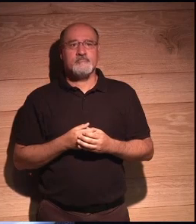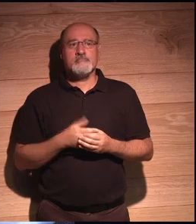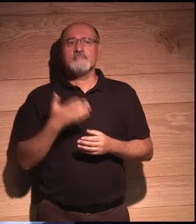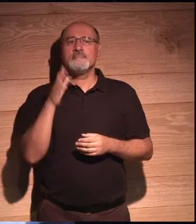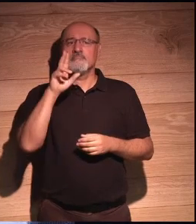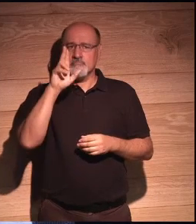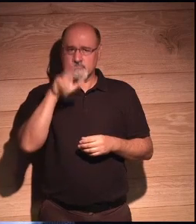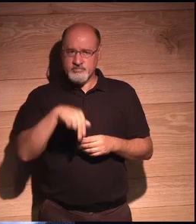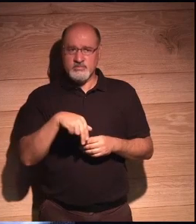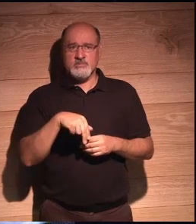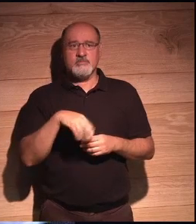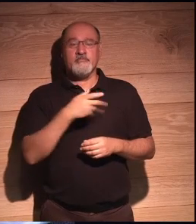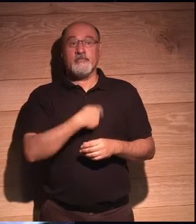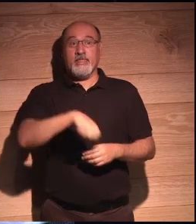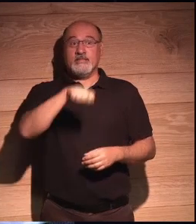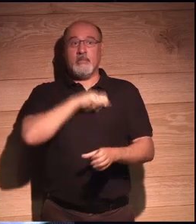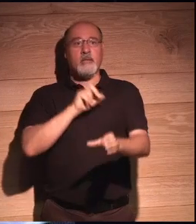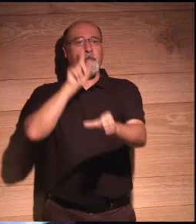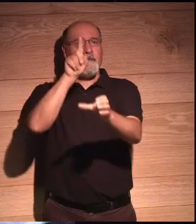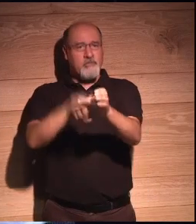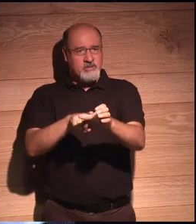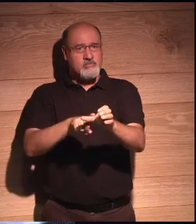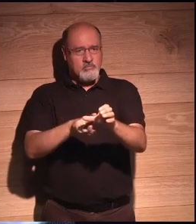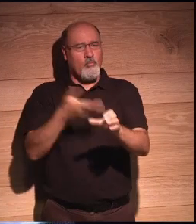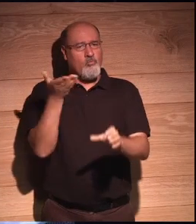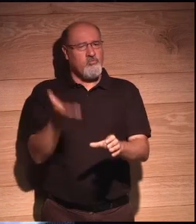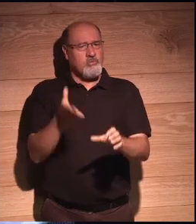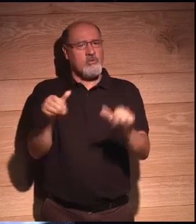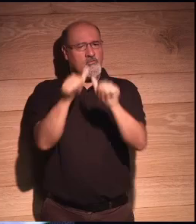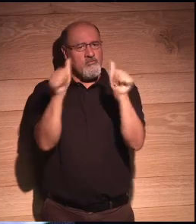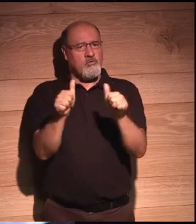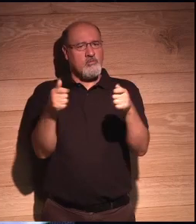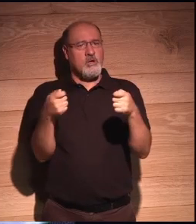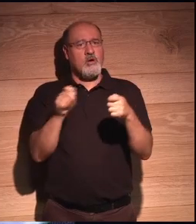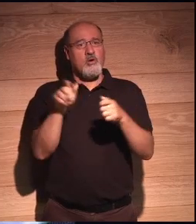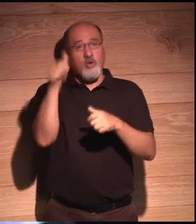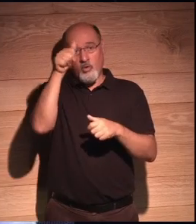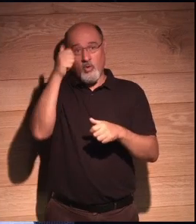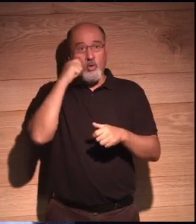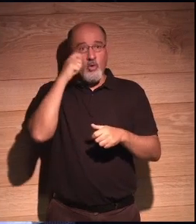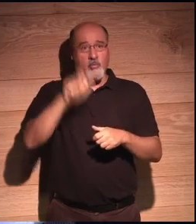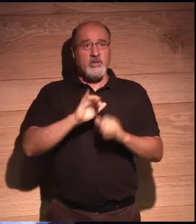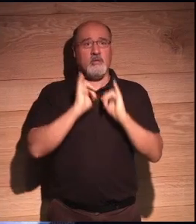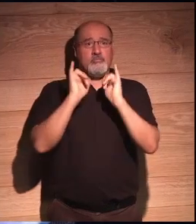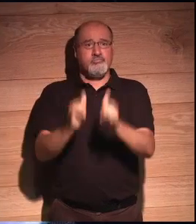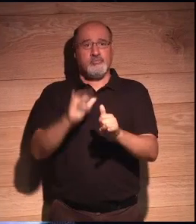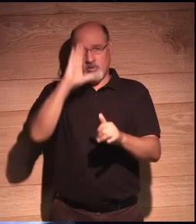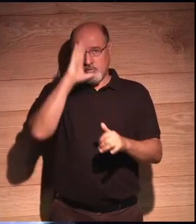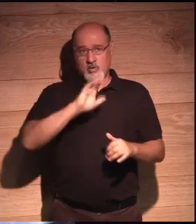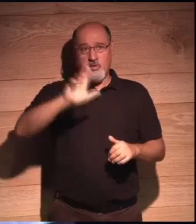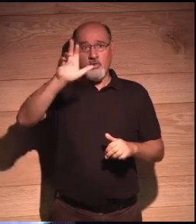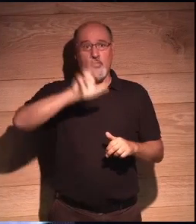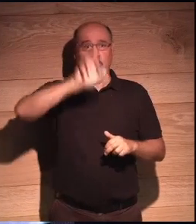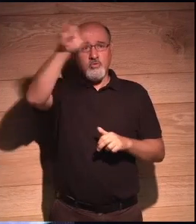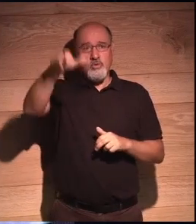Pero sí que es cierto que España participó de una manera importante en la llegada del hombre a la Luna y bueno, en los posteriores programas Apolo y